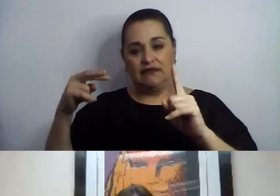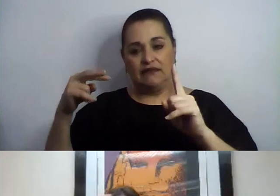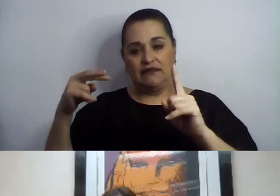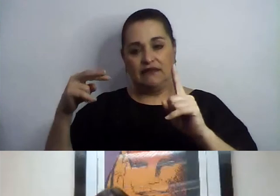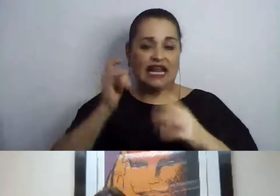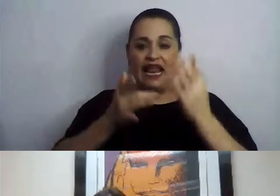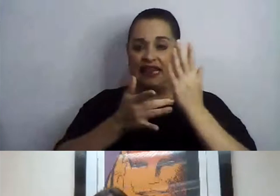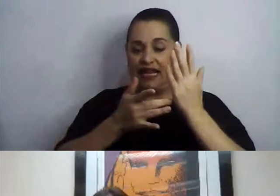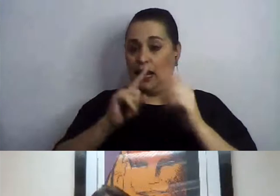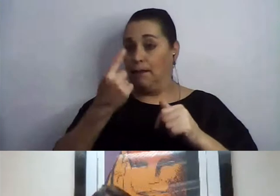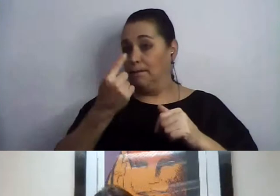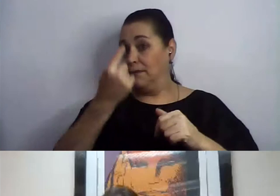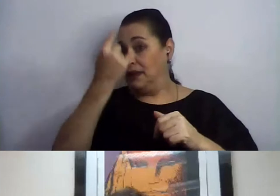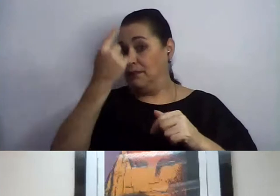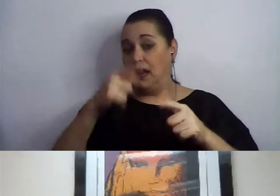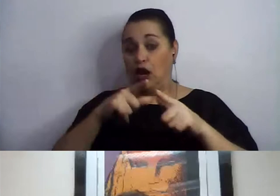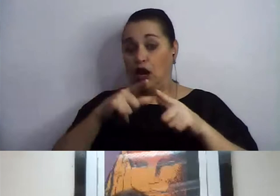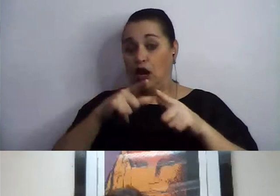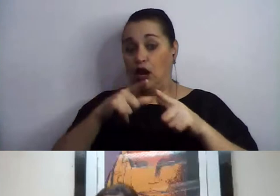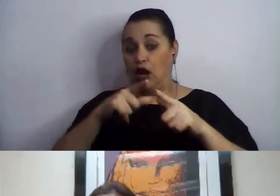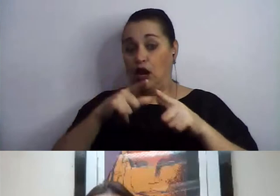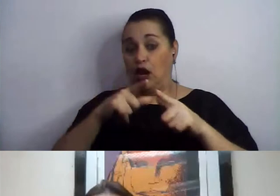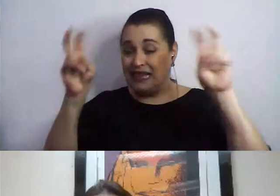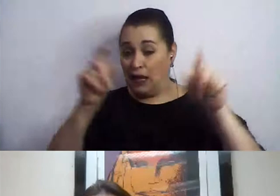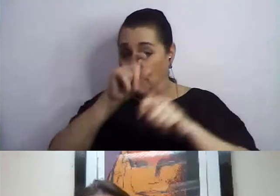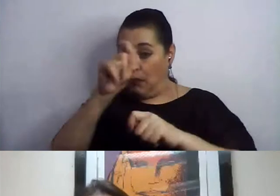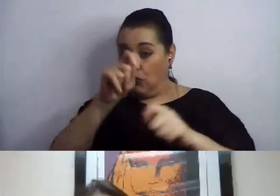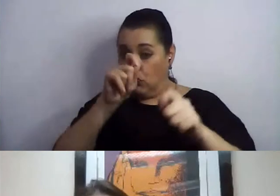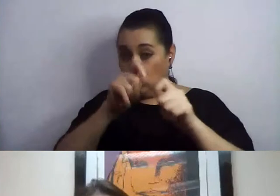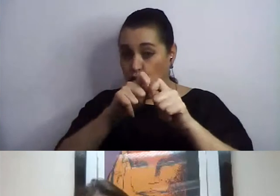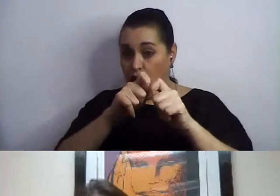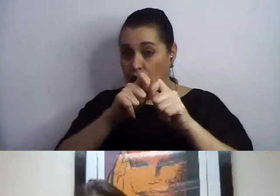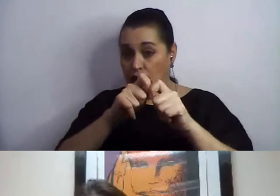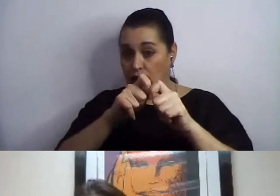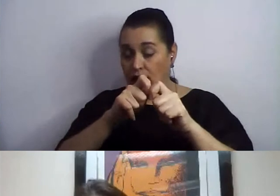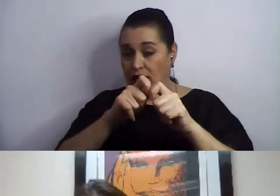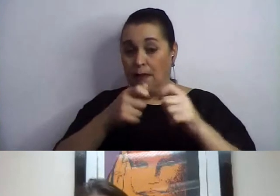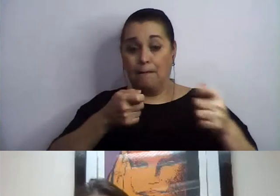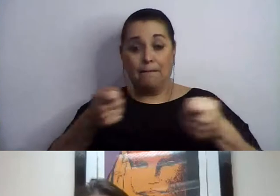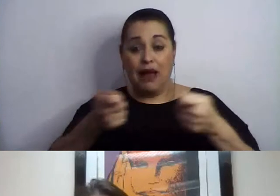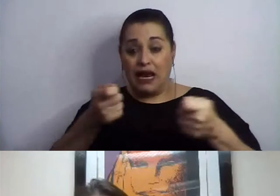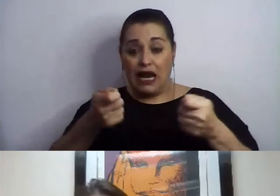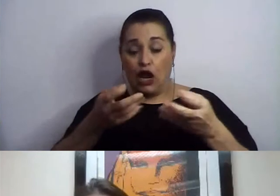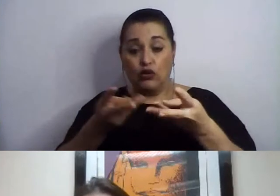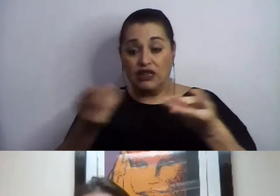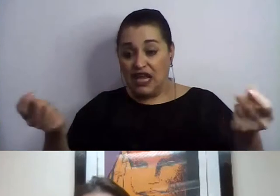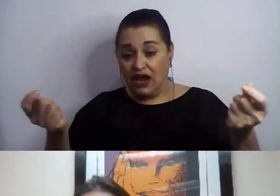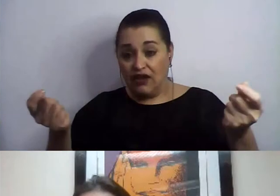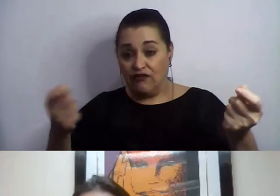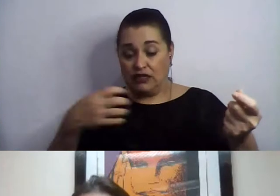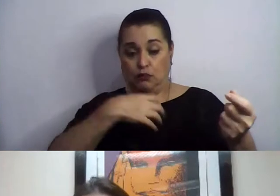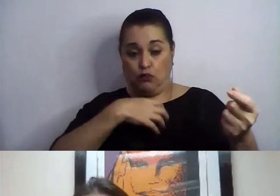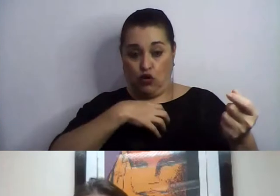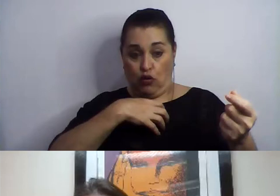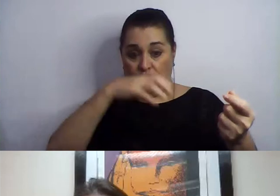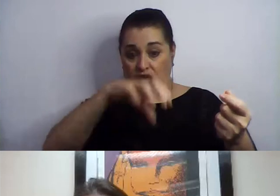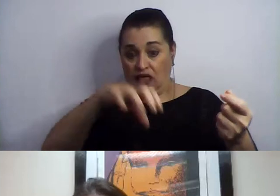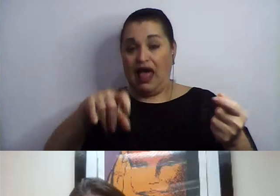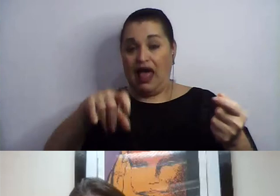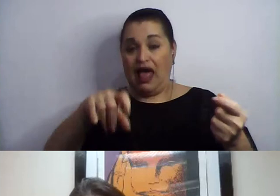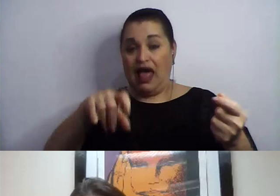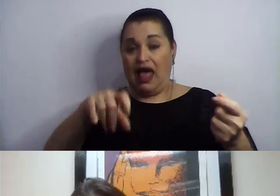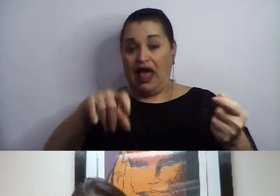primer lugar bueno sobre el tema puntual del manejo de tierras y la propiedad y este si es un